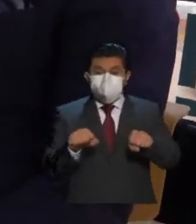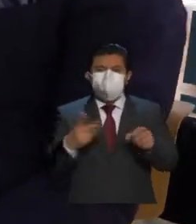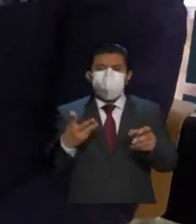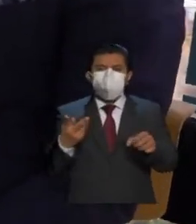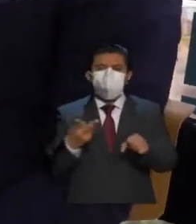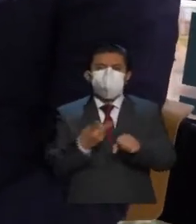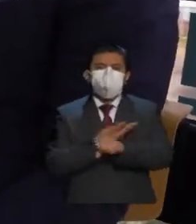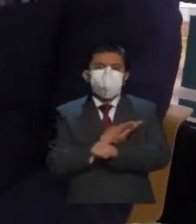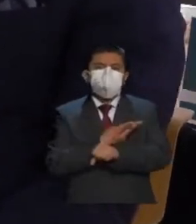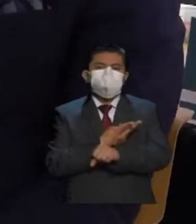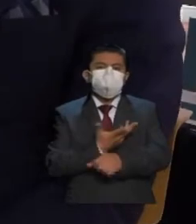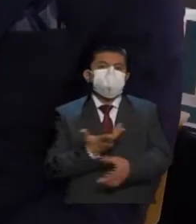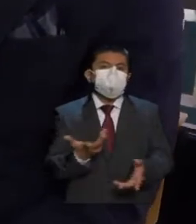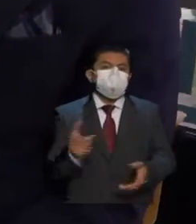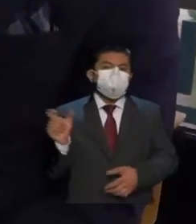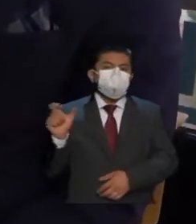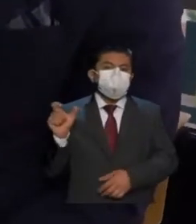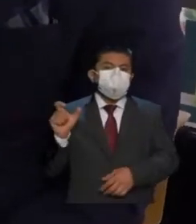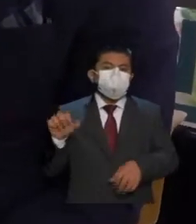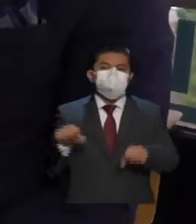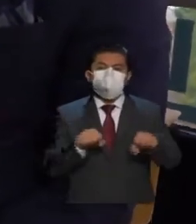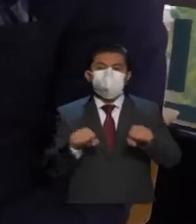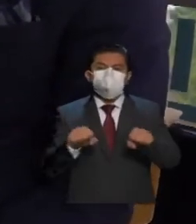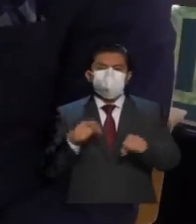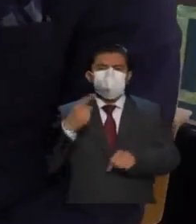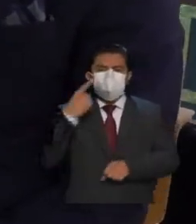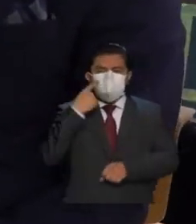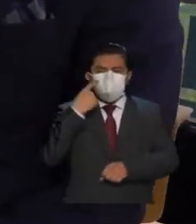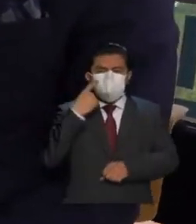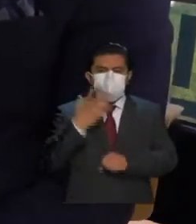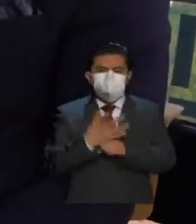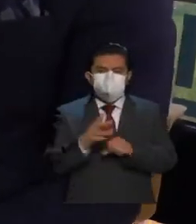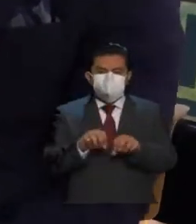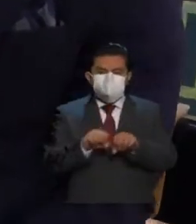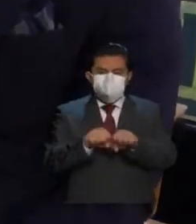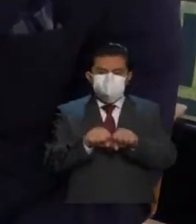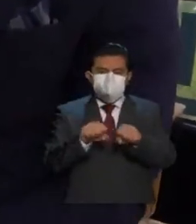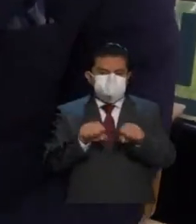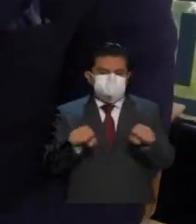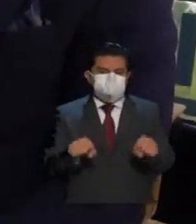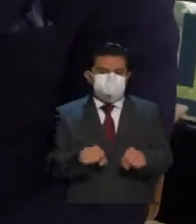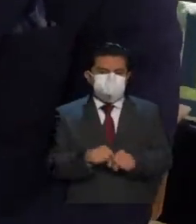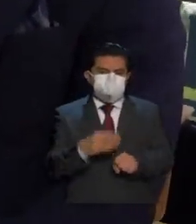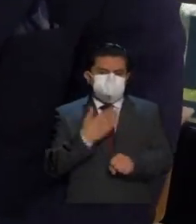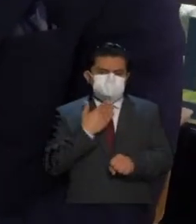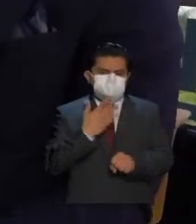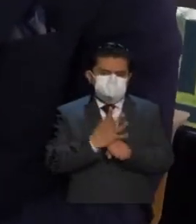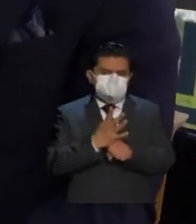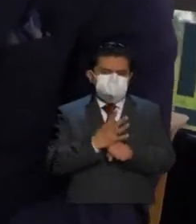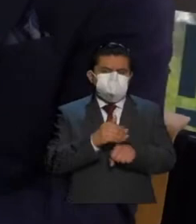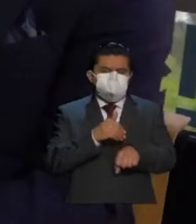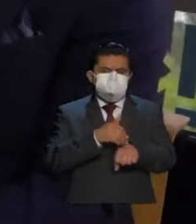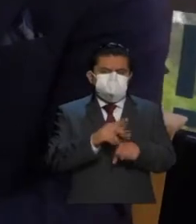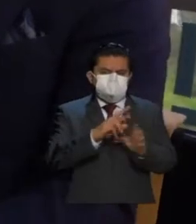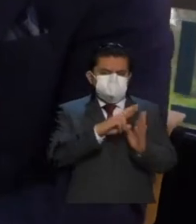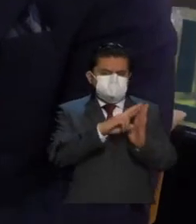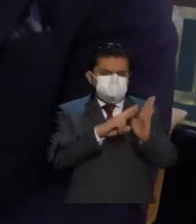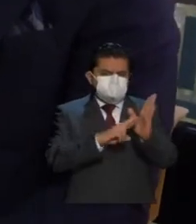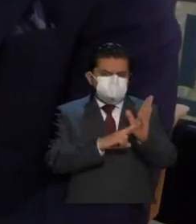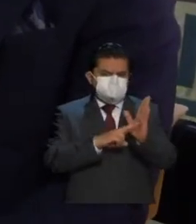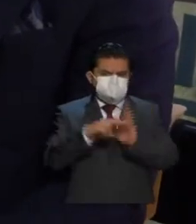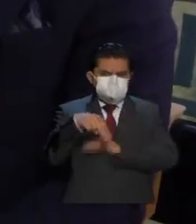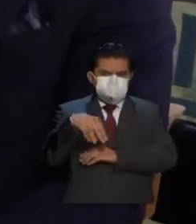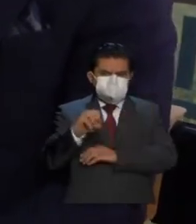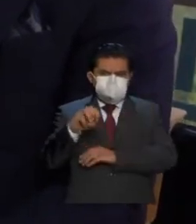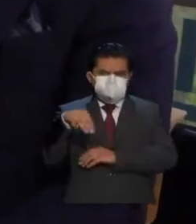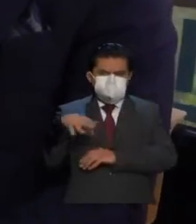sismos? El sistema está calculado según la normativa, en este caso mexicana,